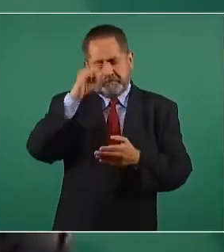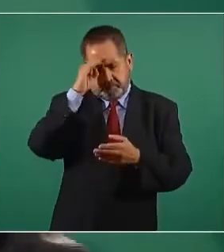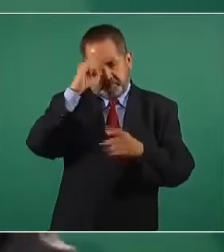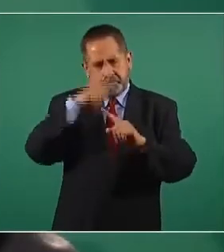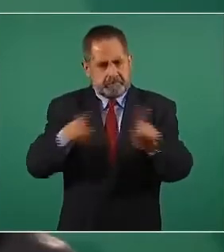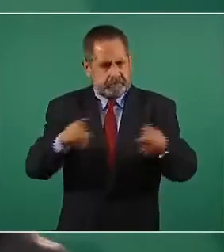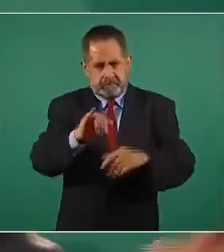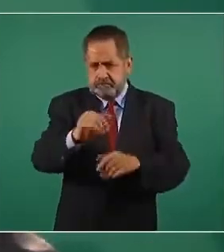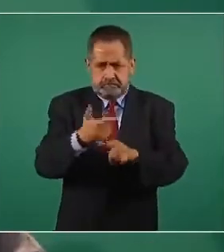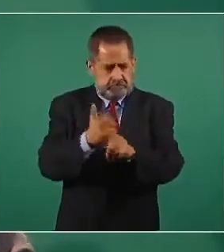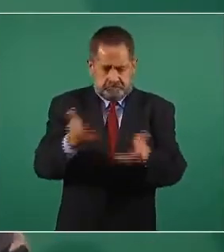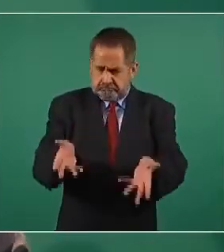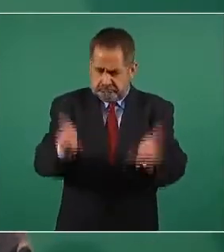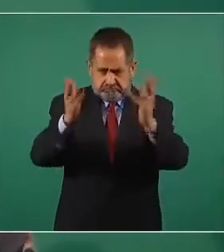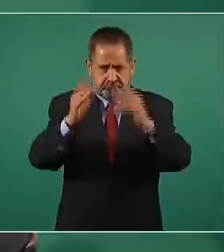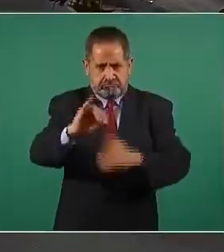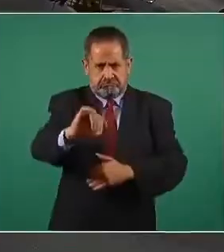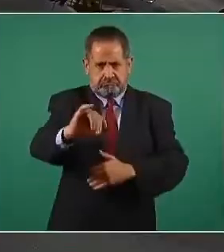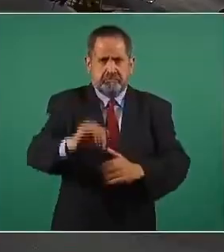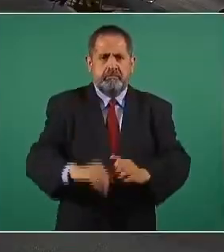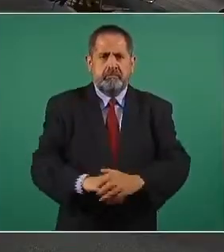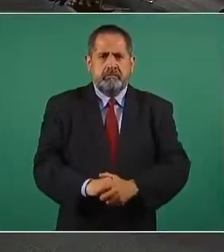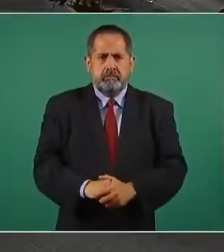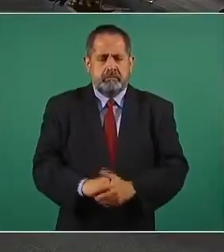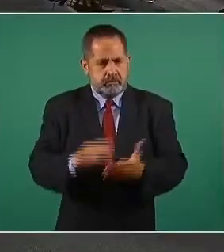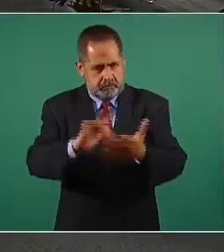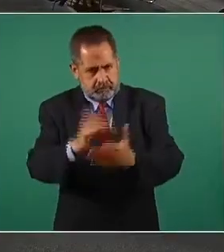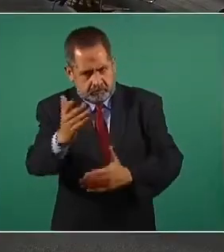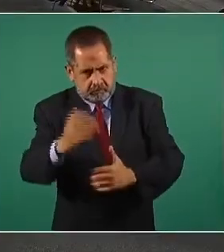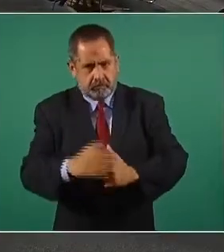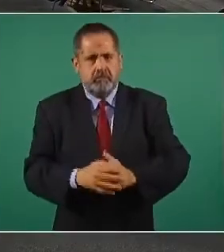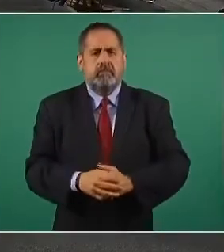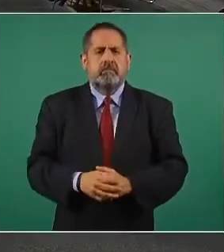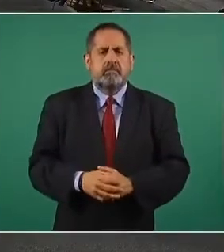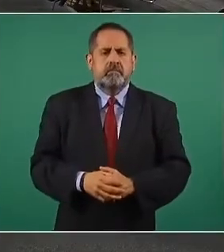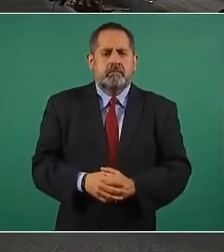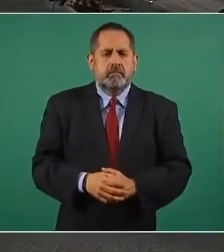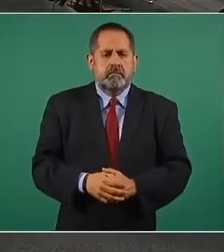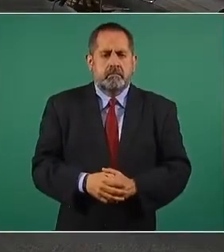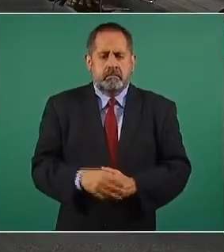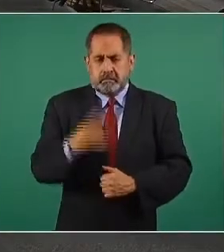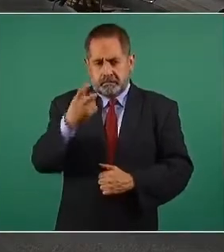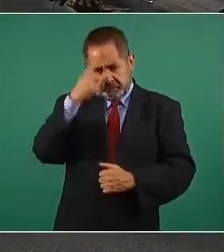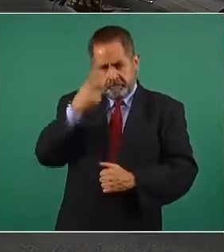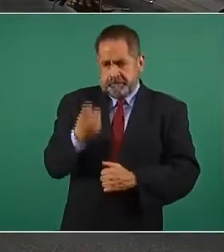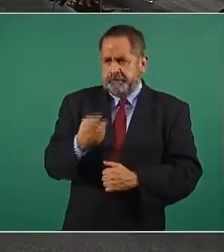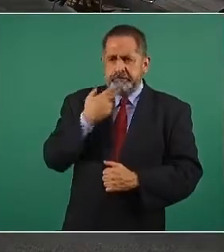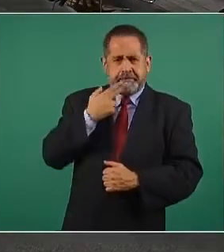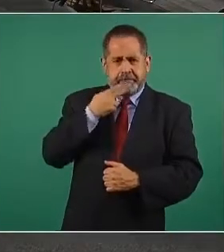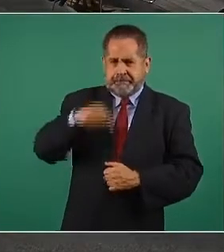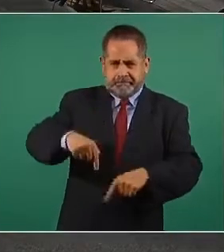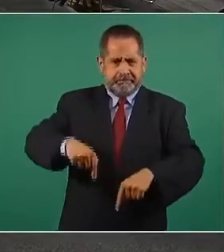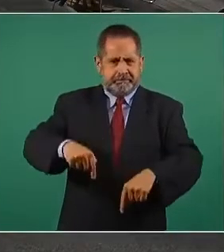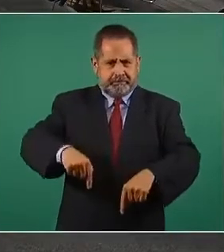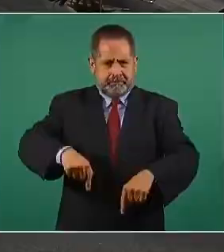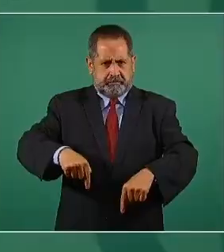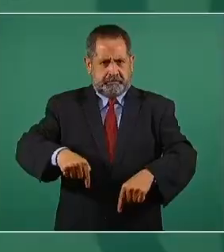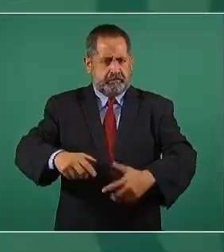Entonces, adelante. Muchas gracias. Este es un ejercicio para eso.